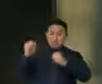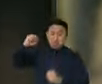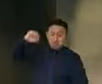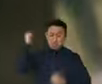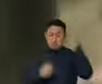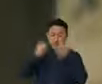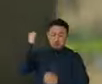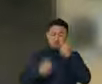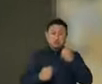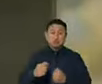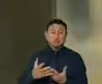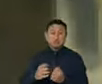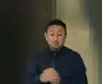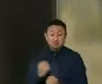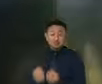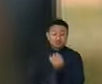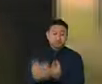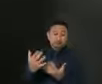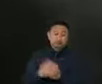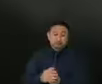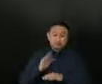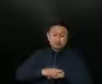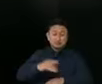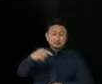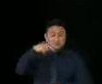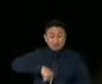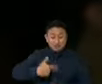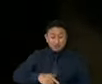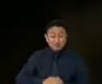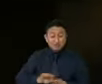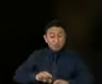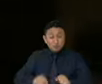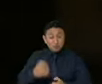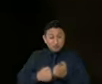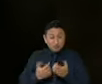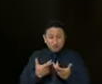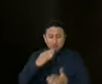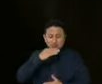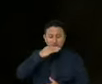querían hincharlos, dicen, porque están cansados de tanta delincuencia.